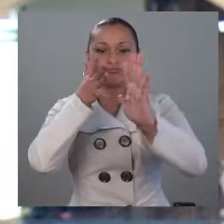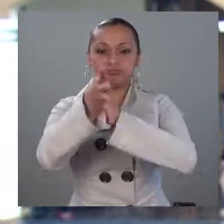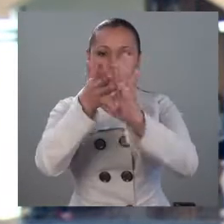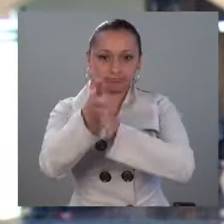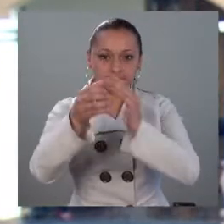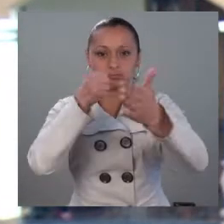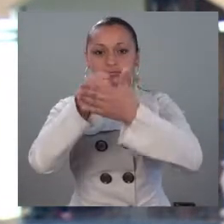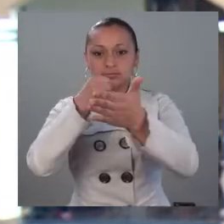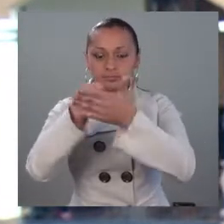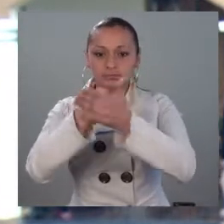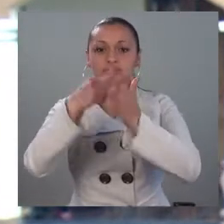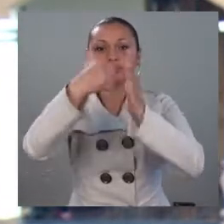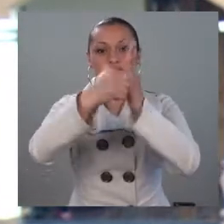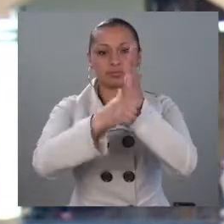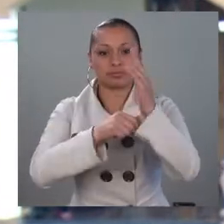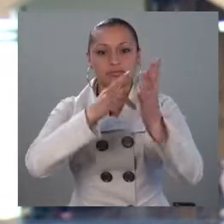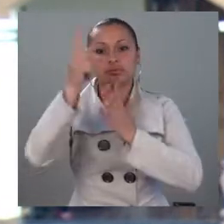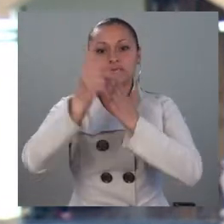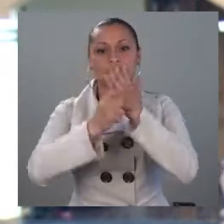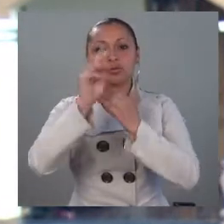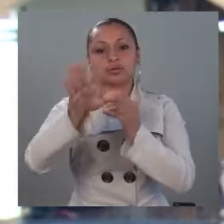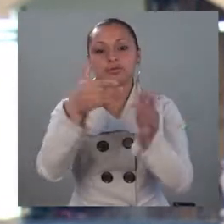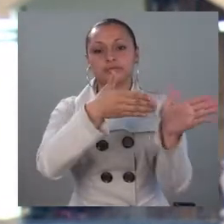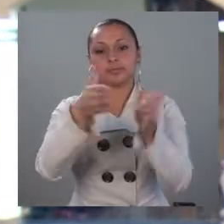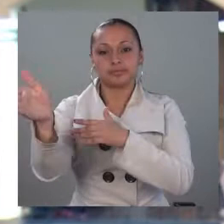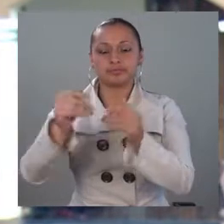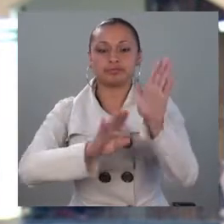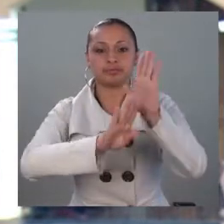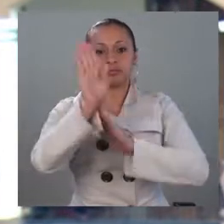Conozcamos más de los avances de gestión, programas y proyectos